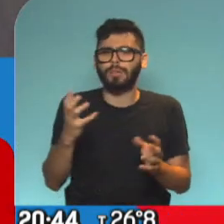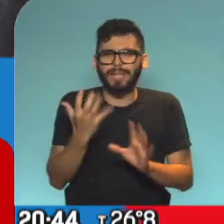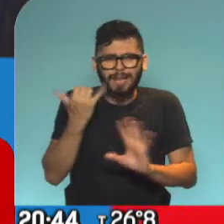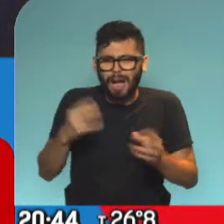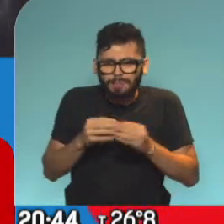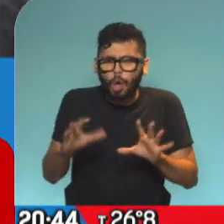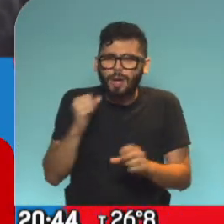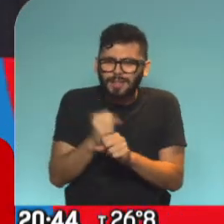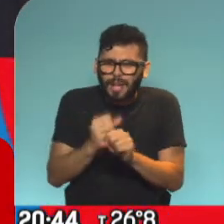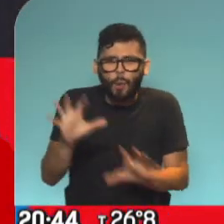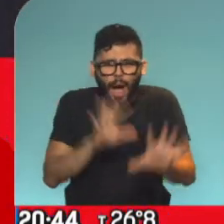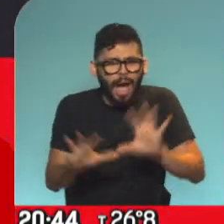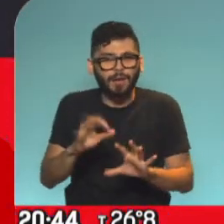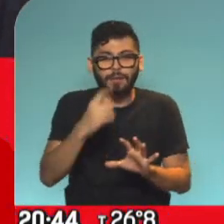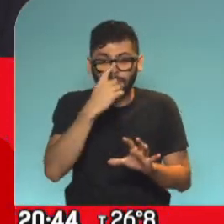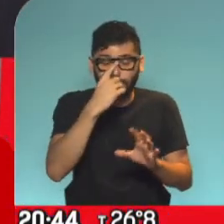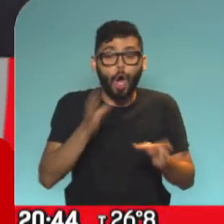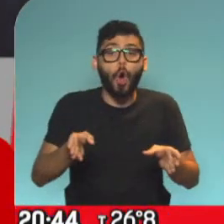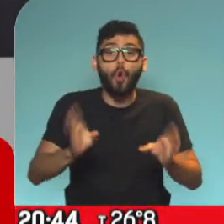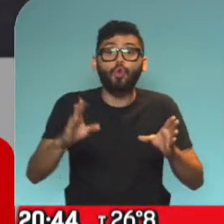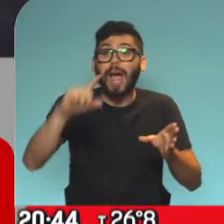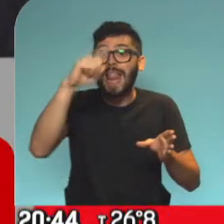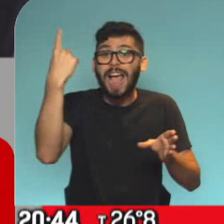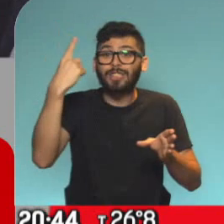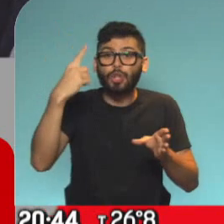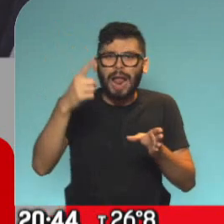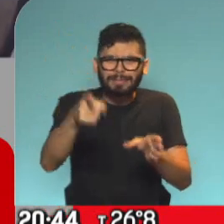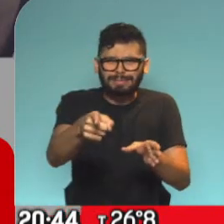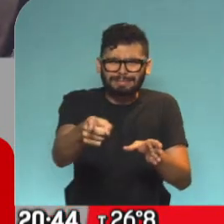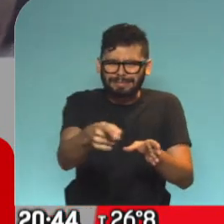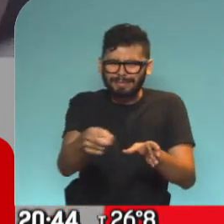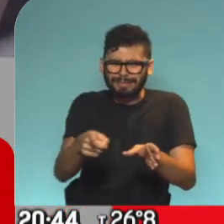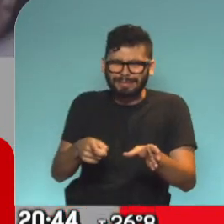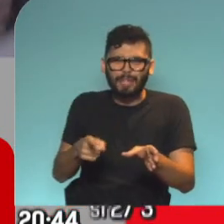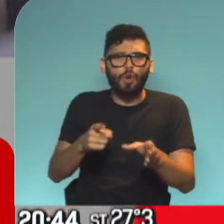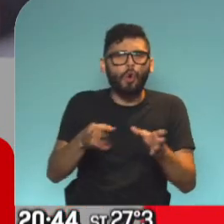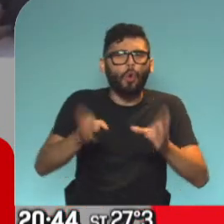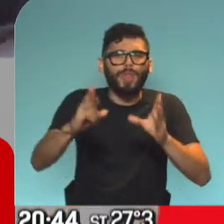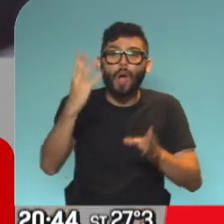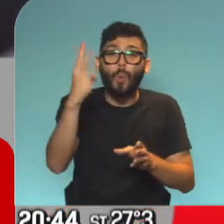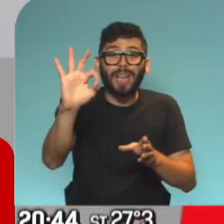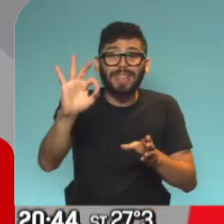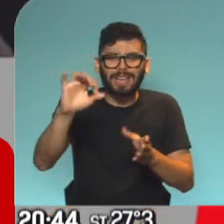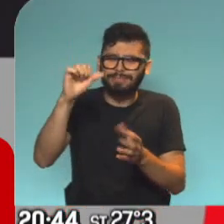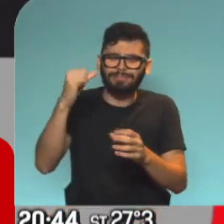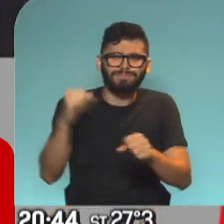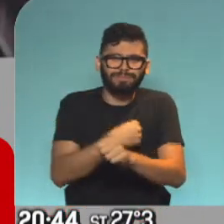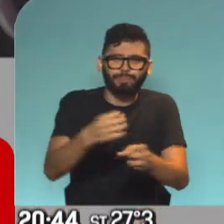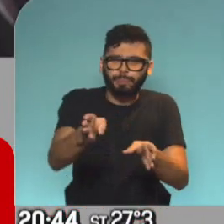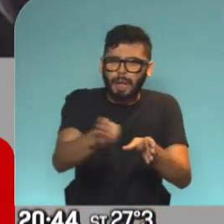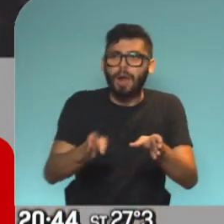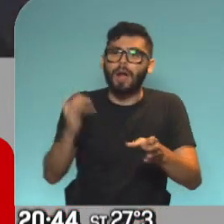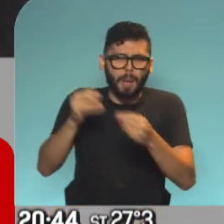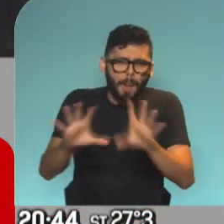las grietas y las roturas en las rutas nacionales, en la Ruta 40, por ejemplo. Y ya también se empezó